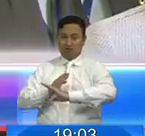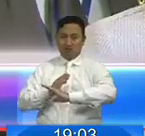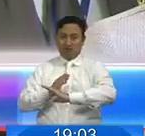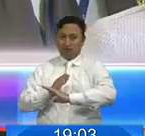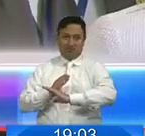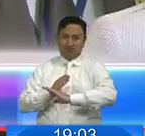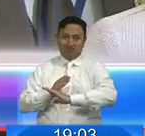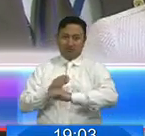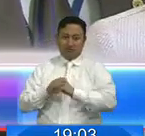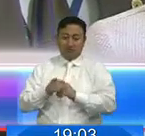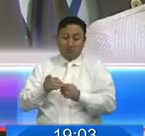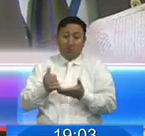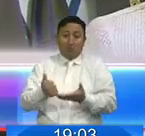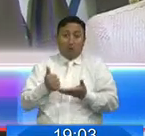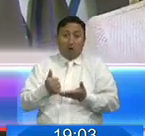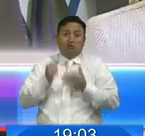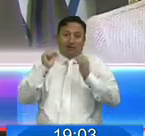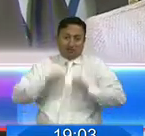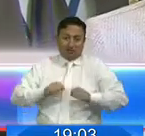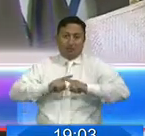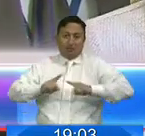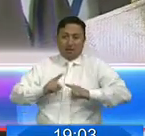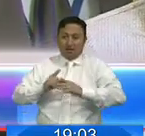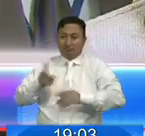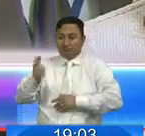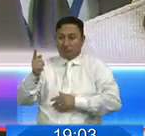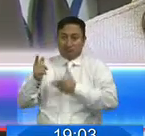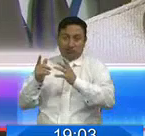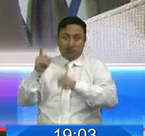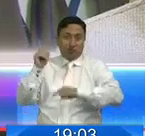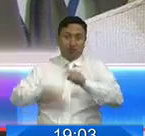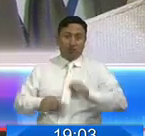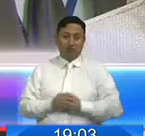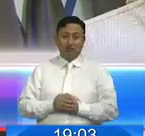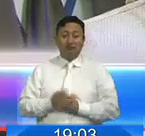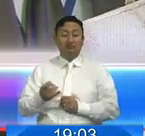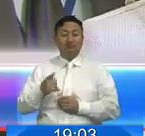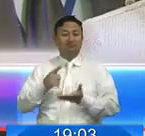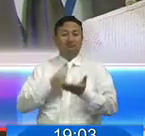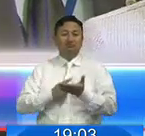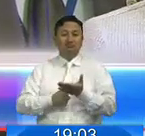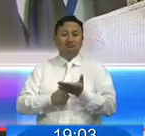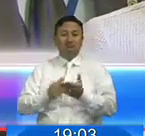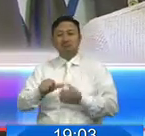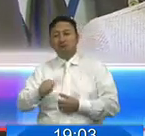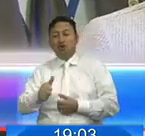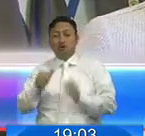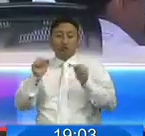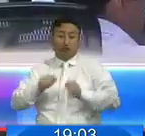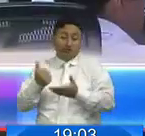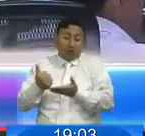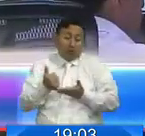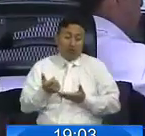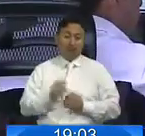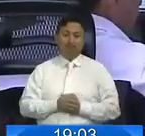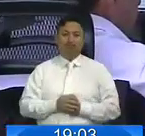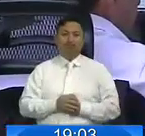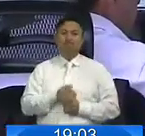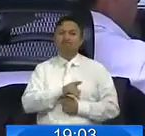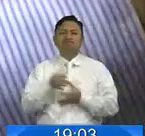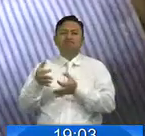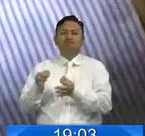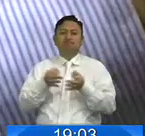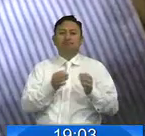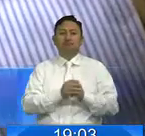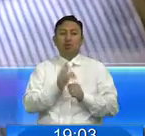es una herramienta de la justicia, efectivamente, y hay que examinar si es que hay otras que pueden ser más útiles. Los mecanismos podrían